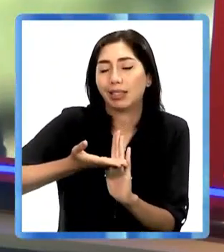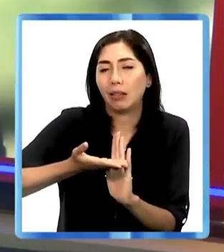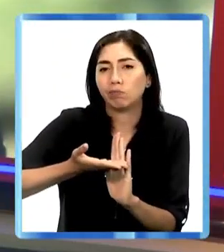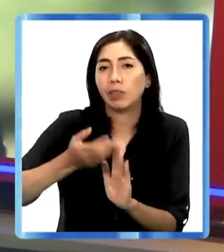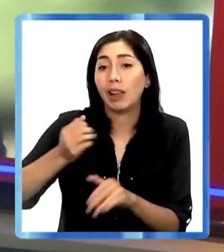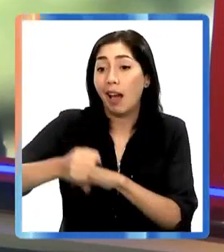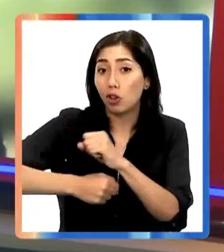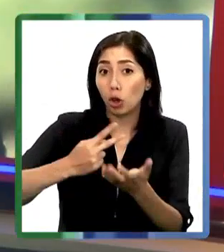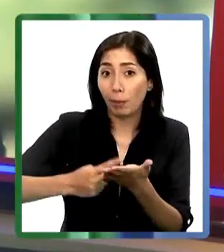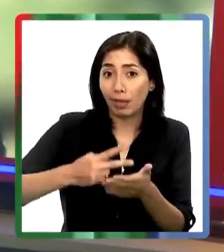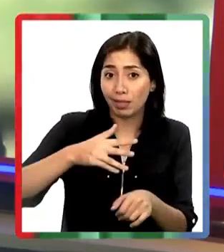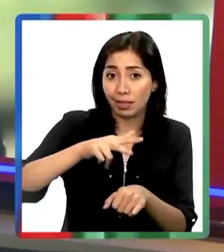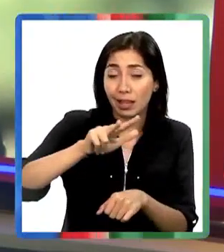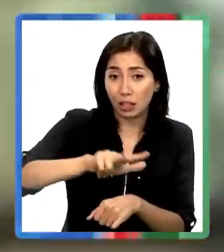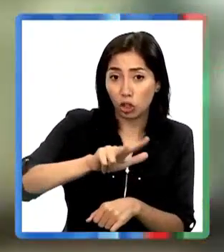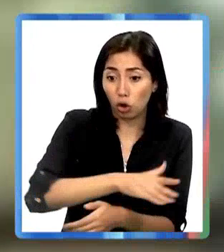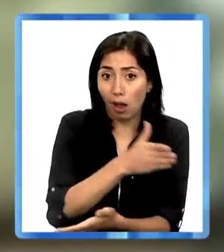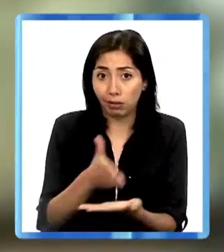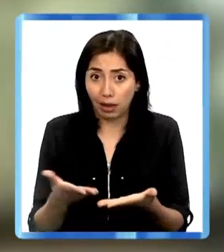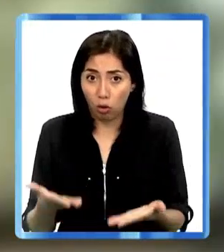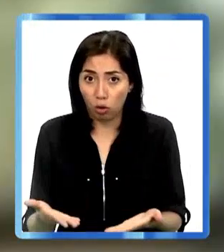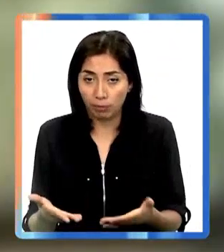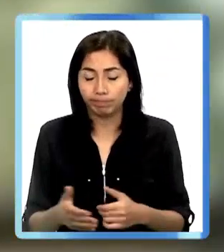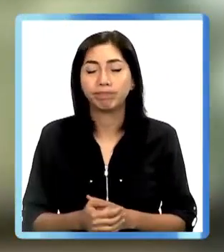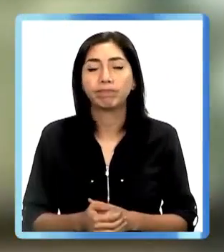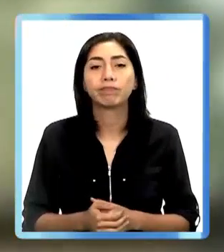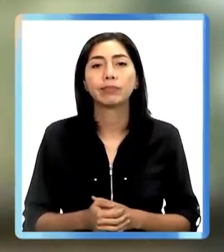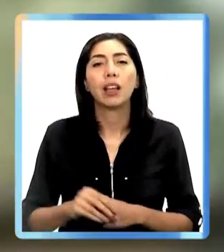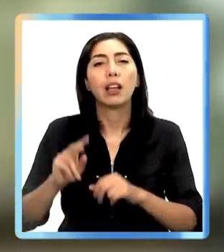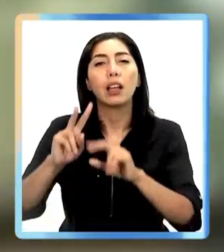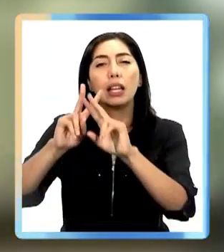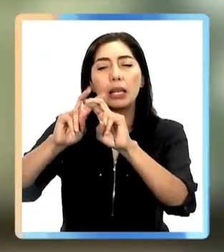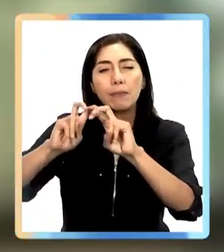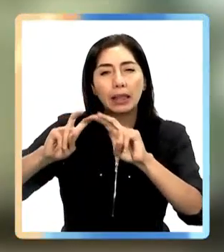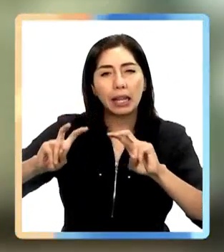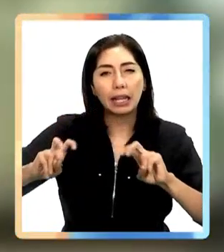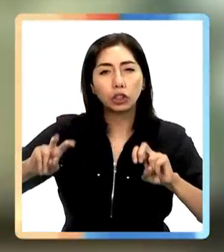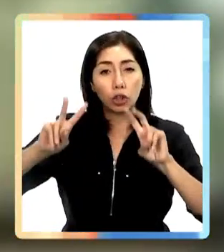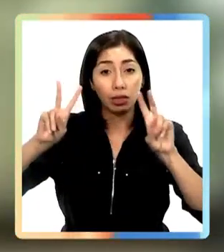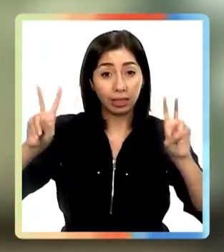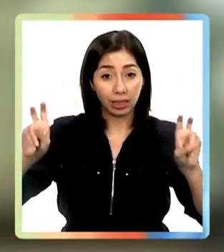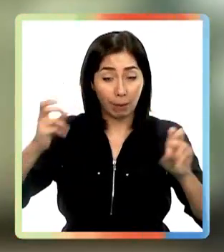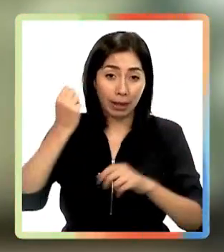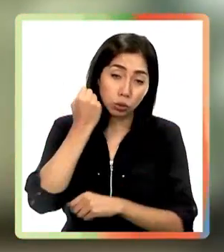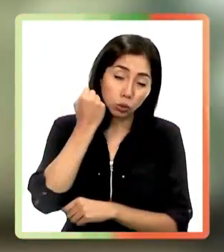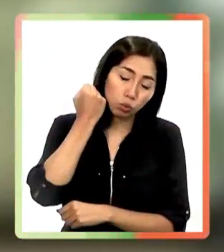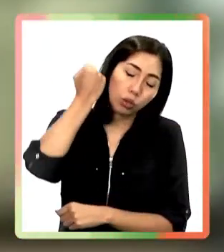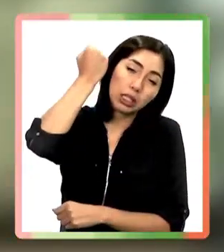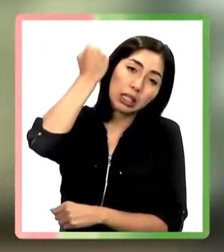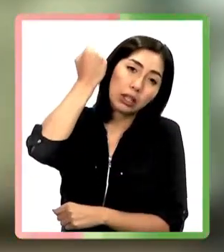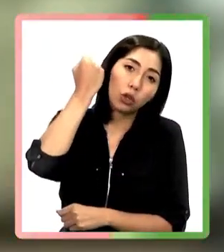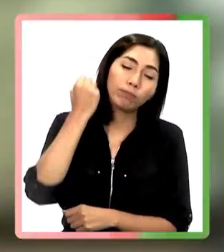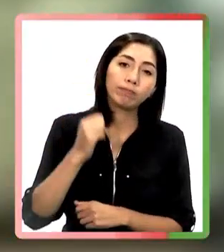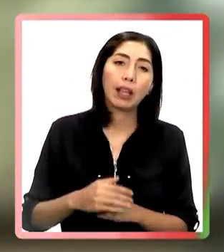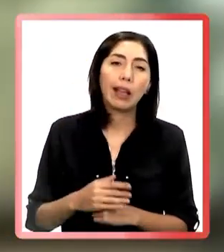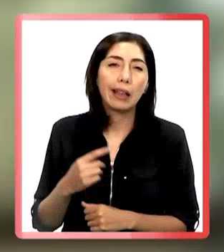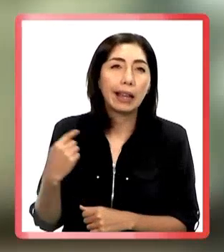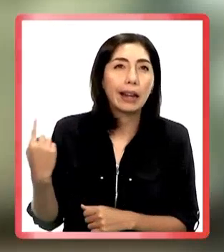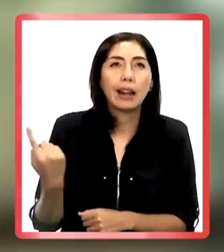¿A qué se le podría atribuir esto? En los estudios de suicidio en general, claro, miden